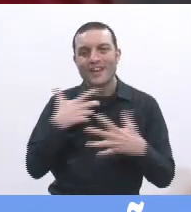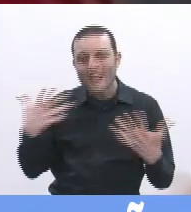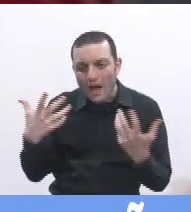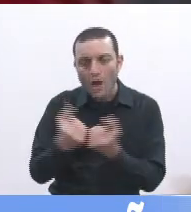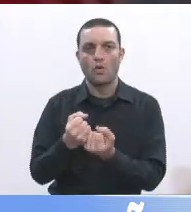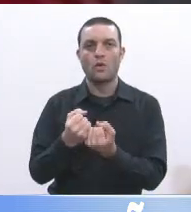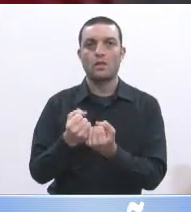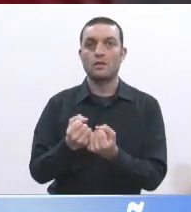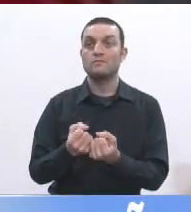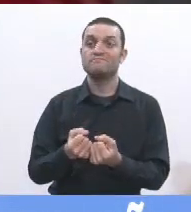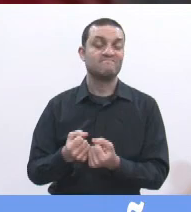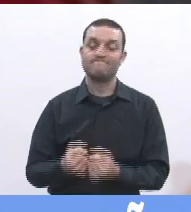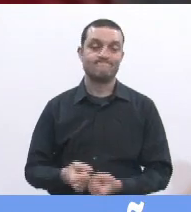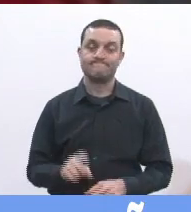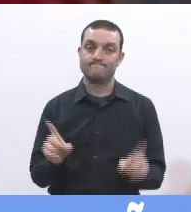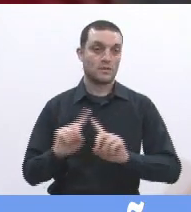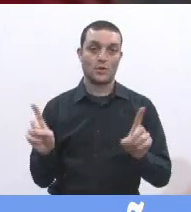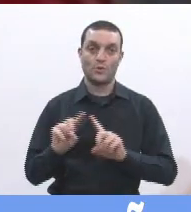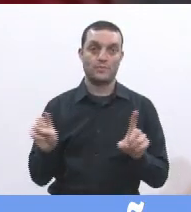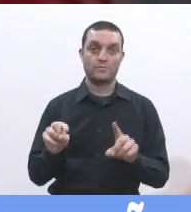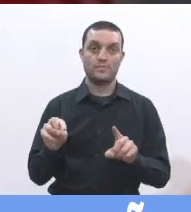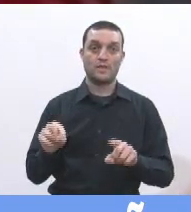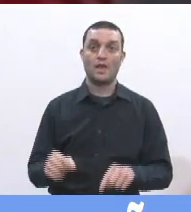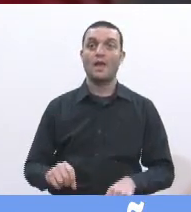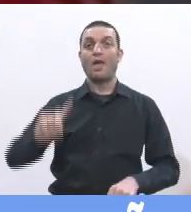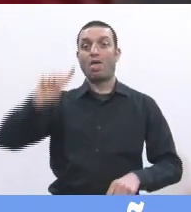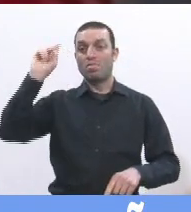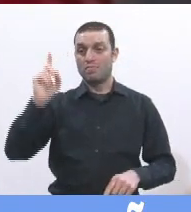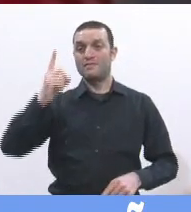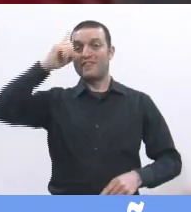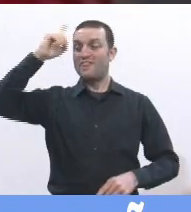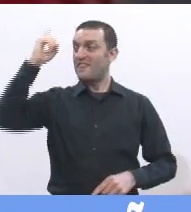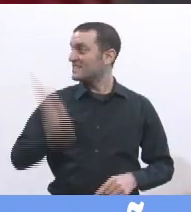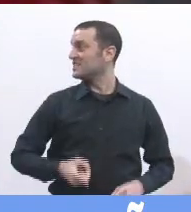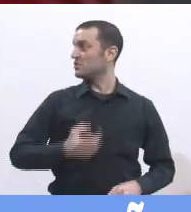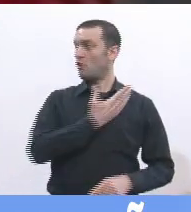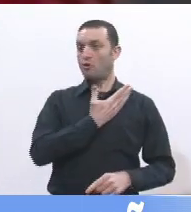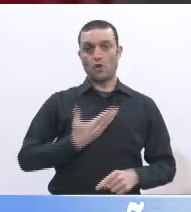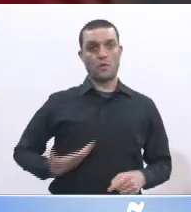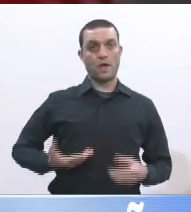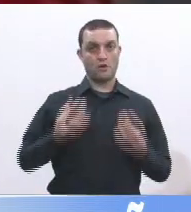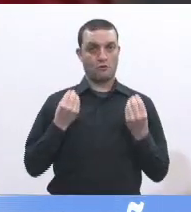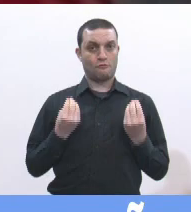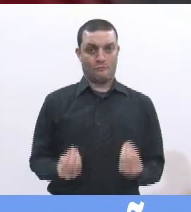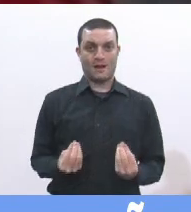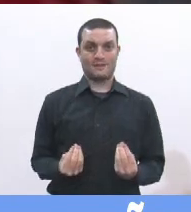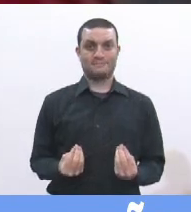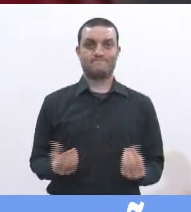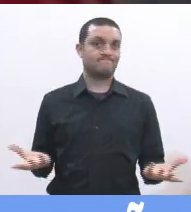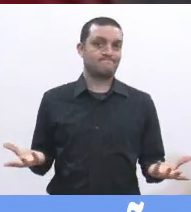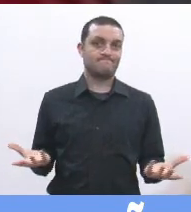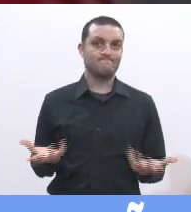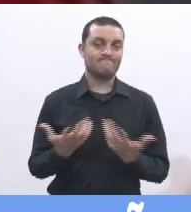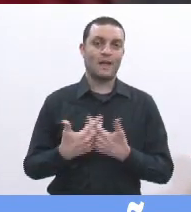oportunidad. Lamentablemente, si el diálogo es lo que siempre va a estar ausente en nuestro país y en nuestras relaciones, es